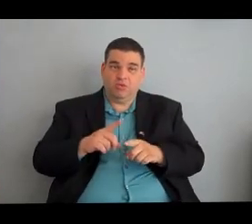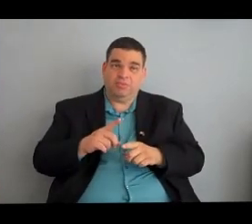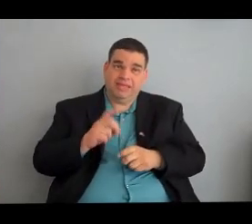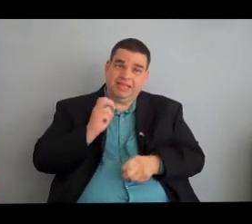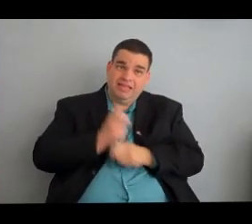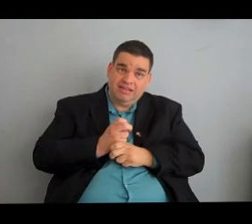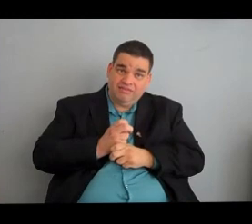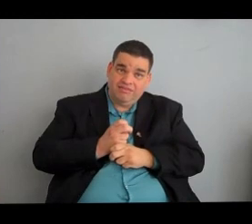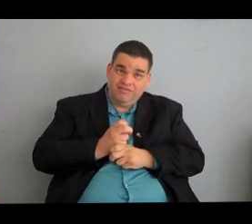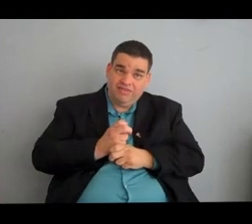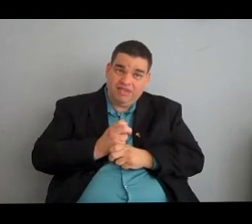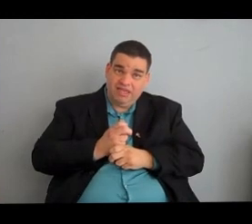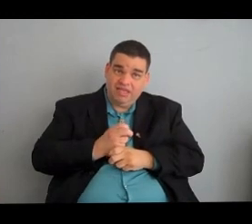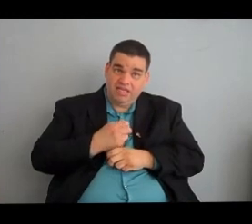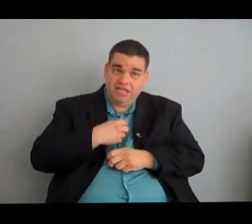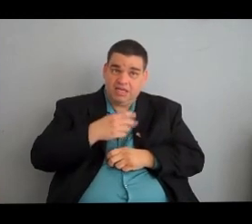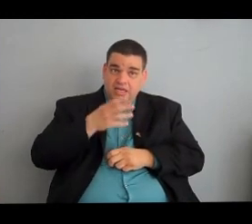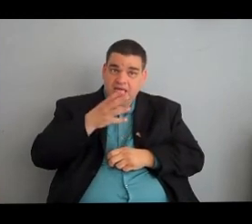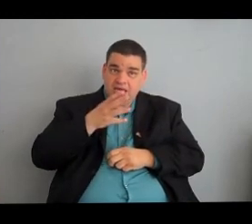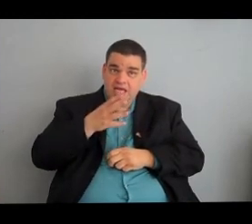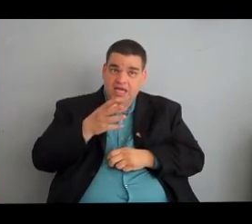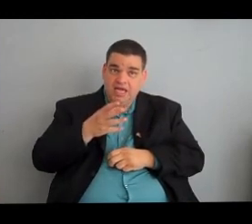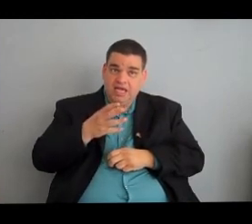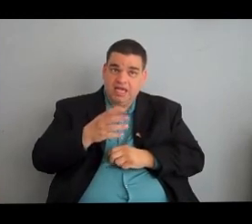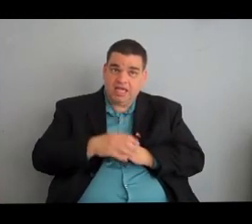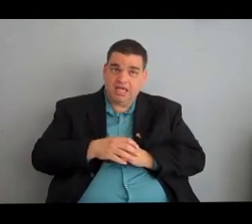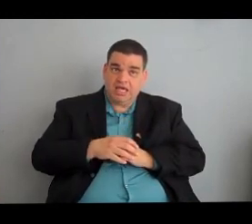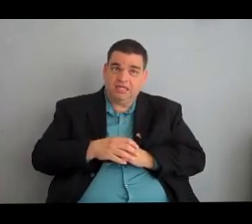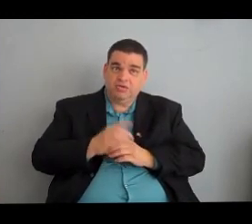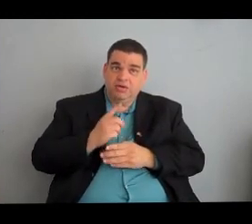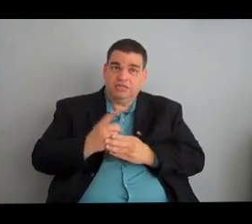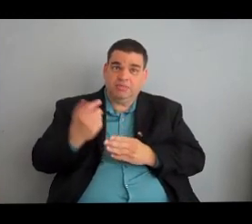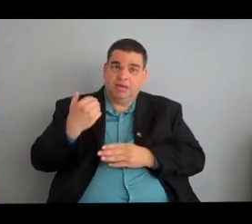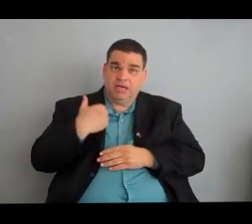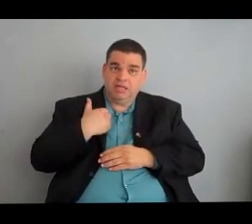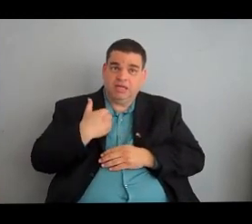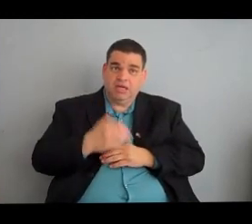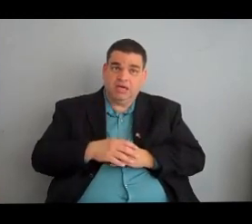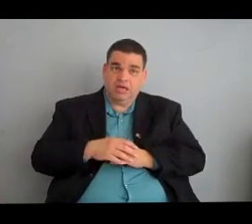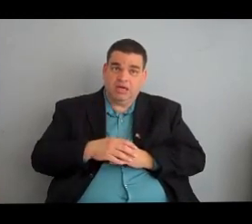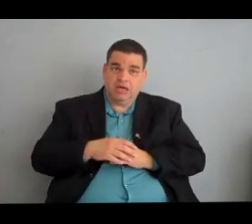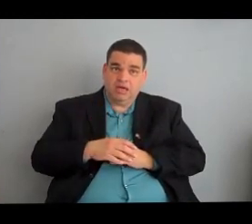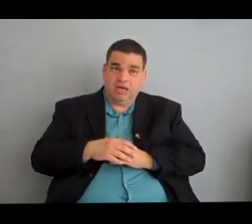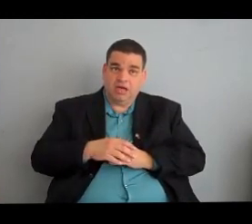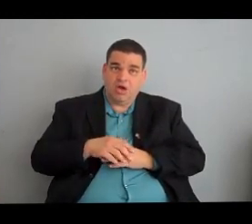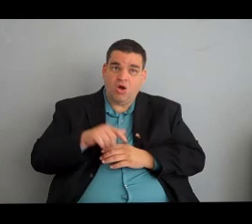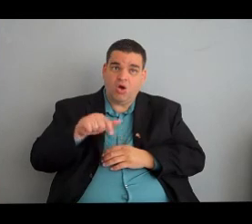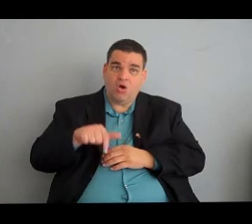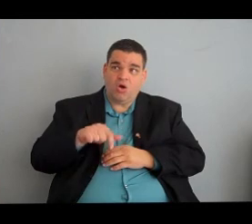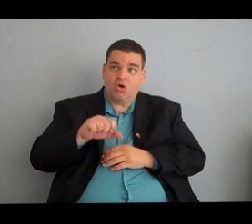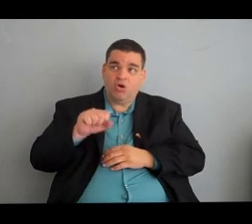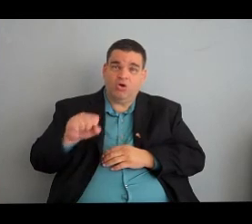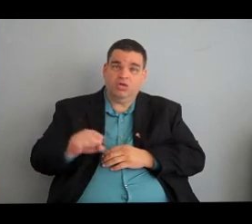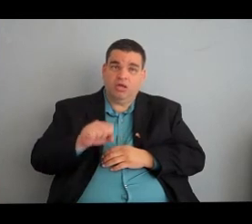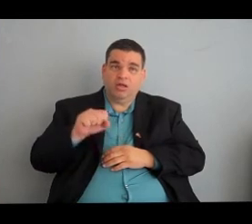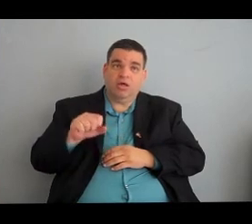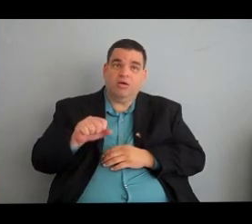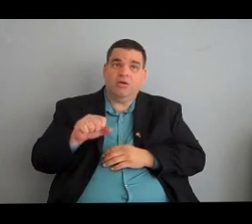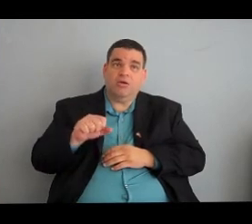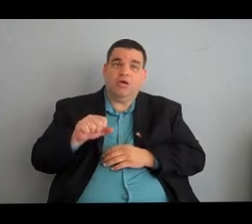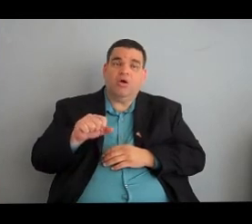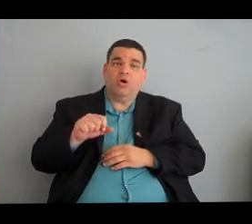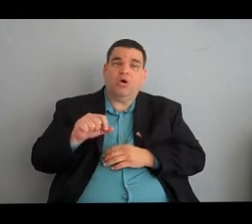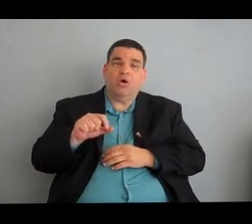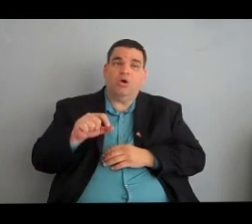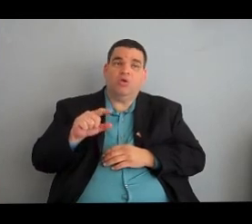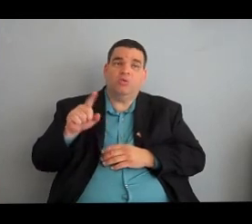hace una semana exactamente. Hoy sábado cumplió una semanita de muerta. Y cuando llegó el